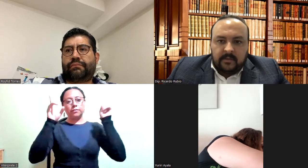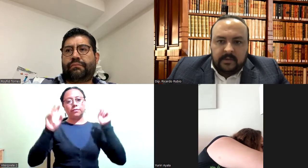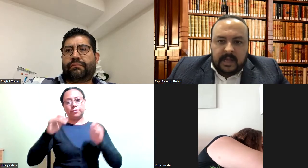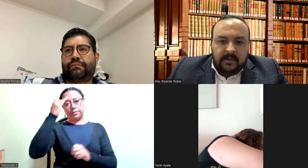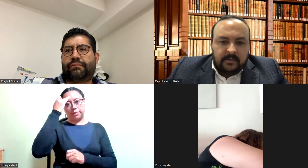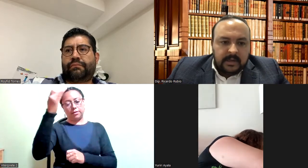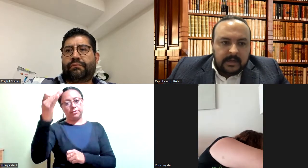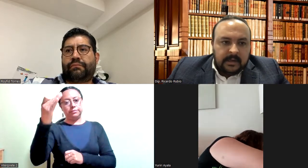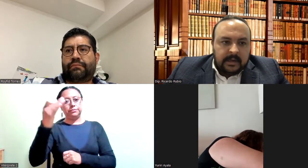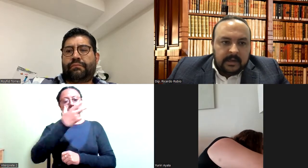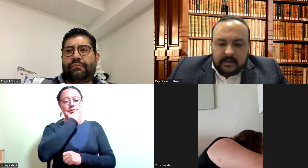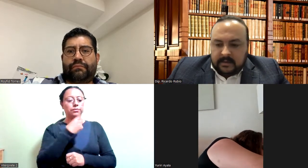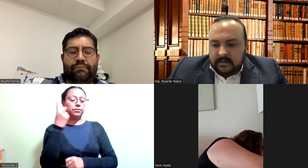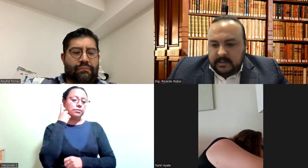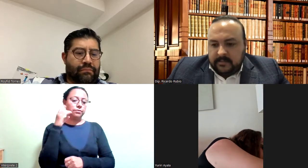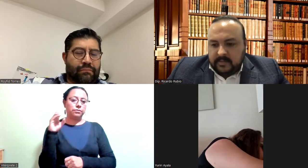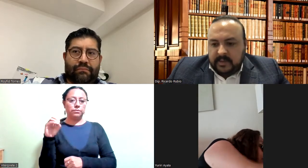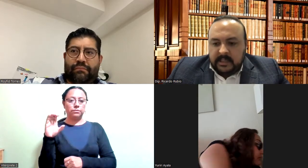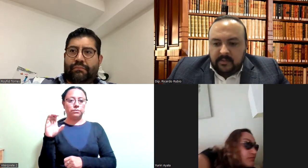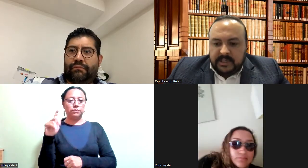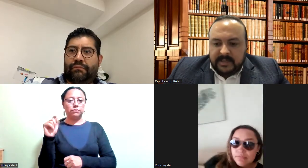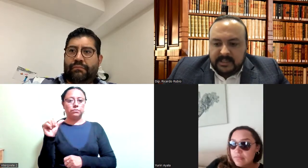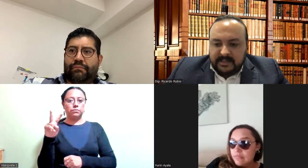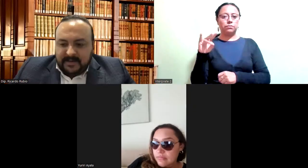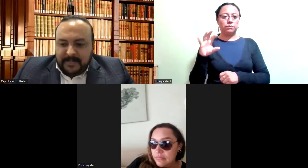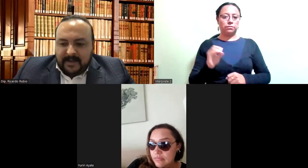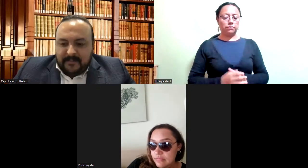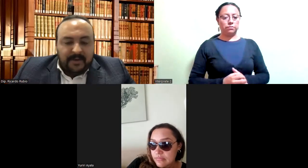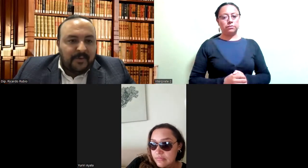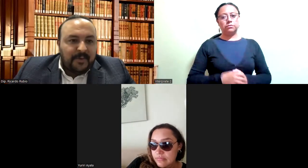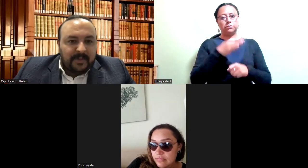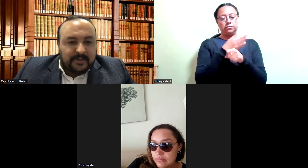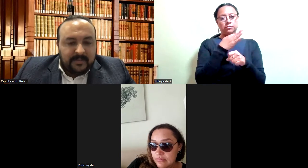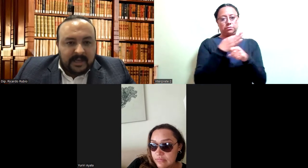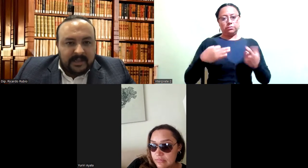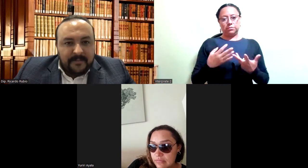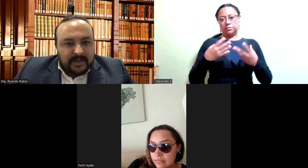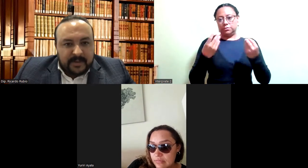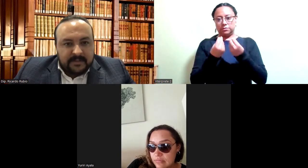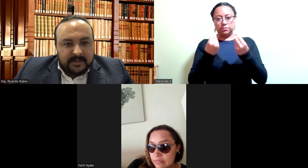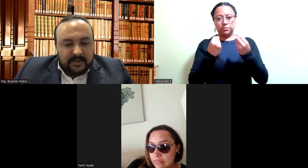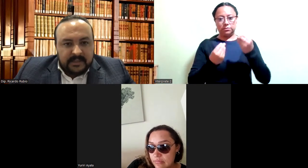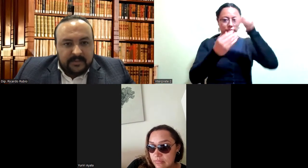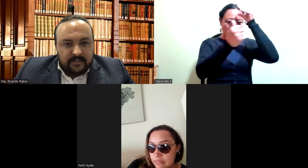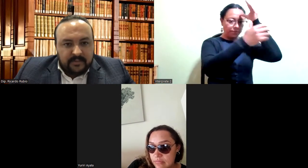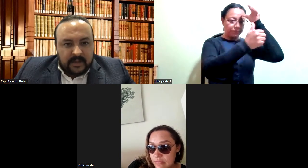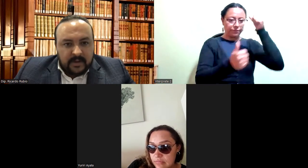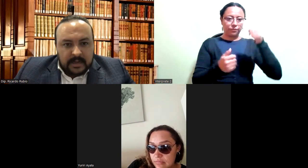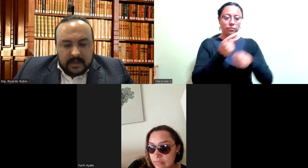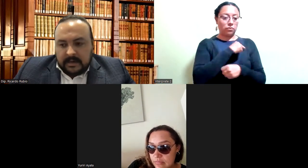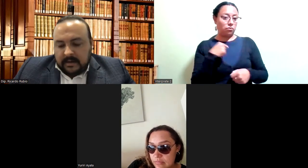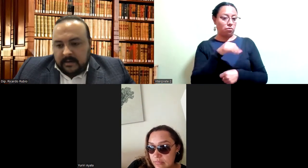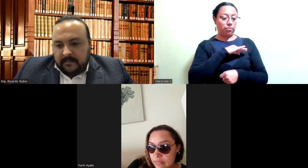diputado Octavio, hemos coincidido muchas veces, pues no podemos limitar el tiempo de las participaciones,